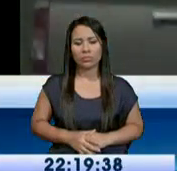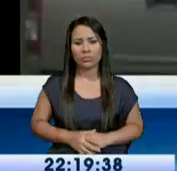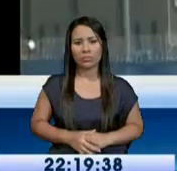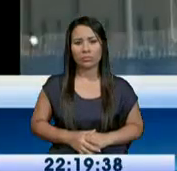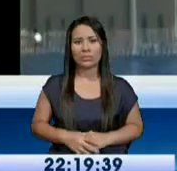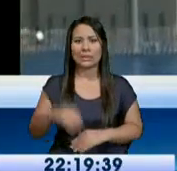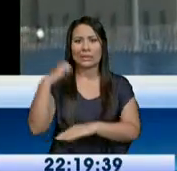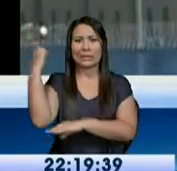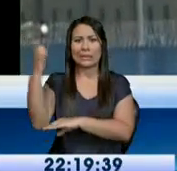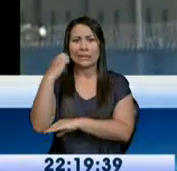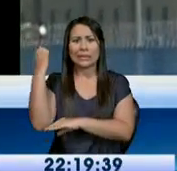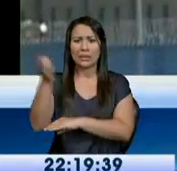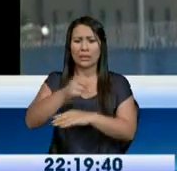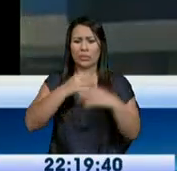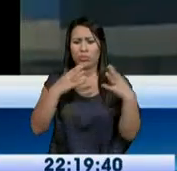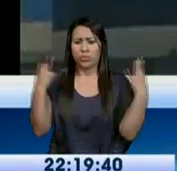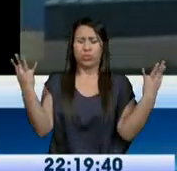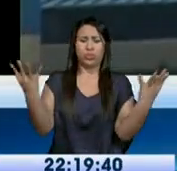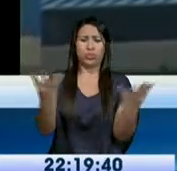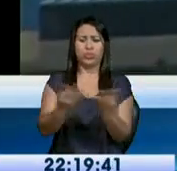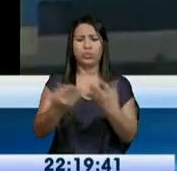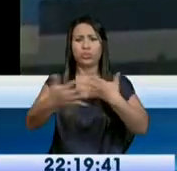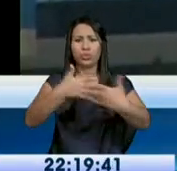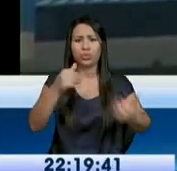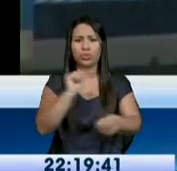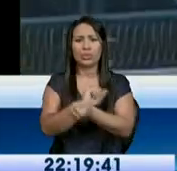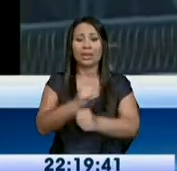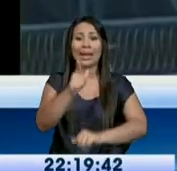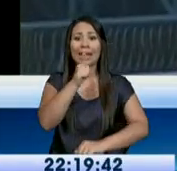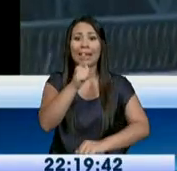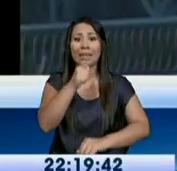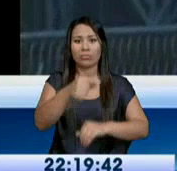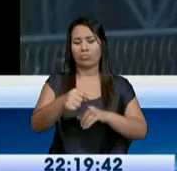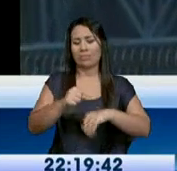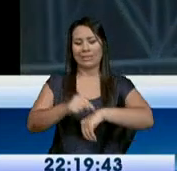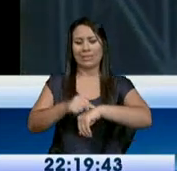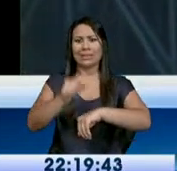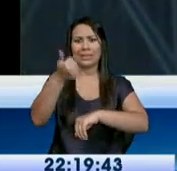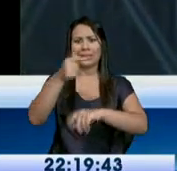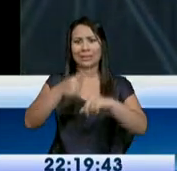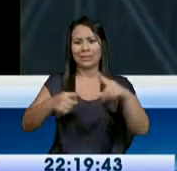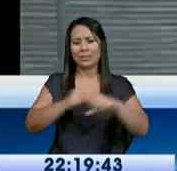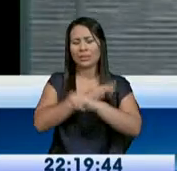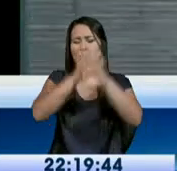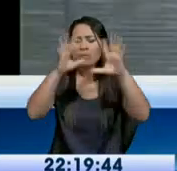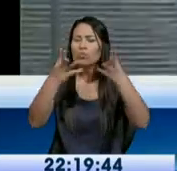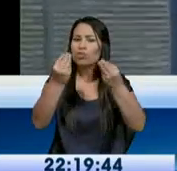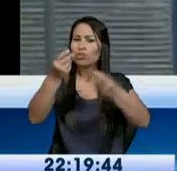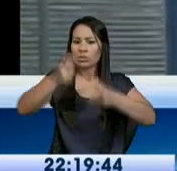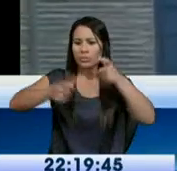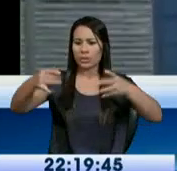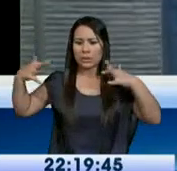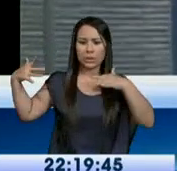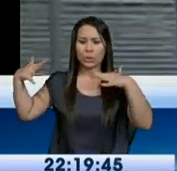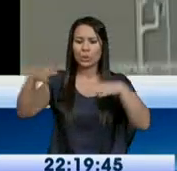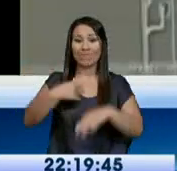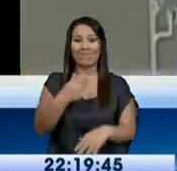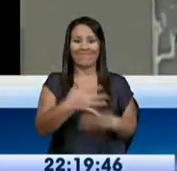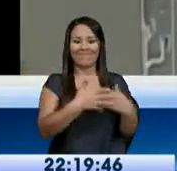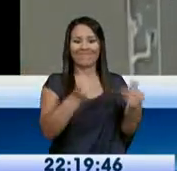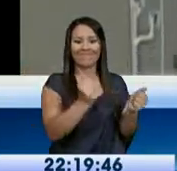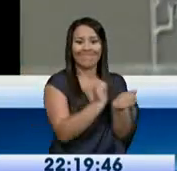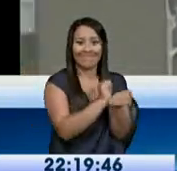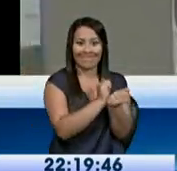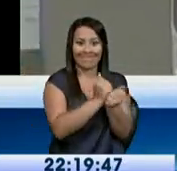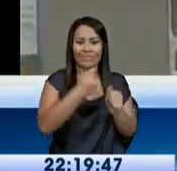La emergencia en el Centro de Rehabilitación de La Tacunga inició cerca de las 10:30 de la mañana. Decenas de personas privadas de la libertad se